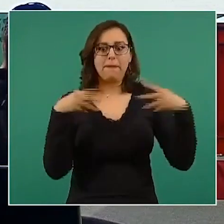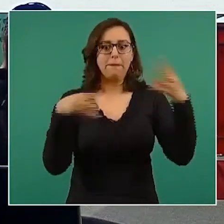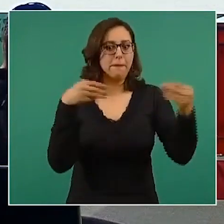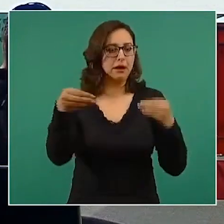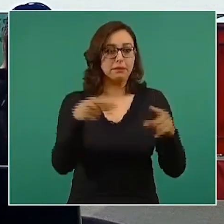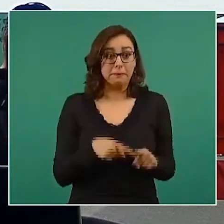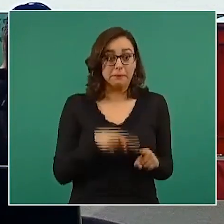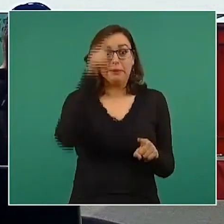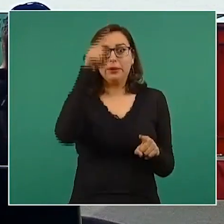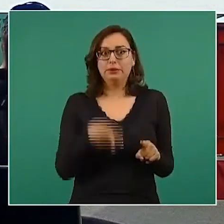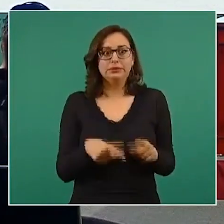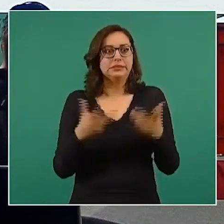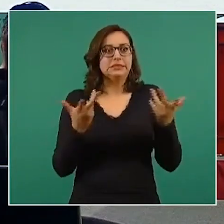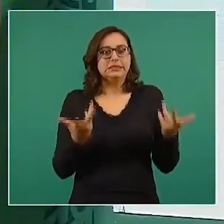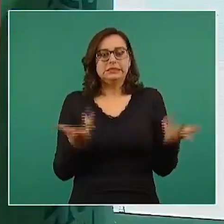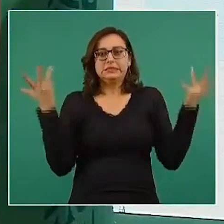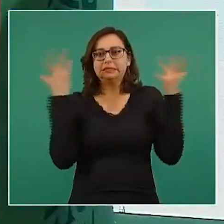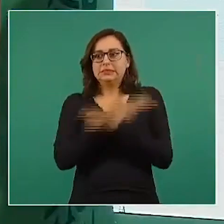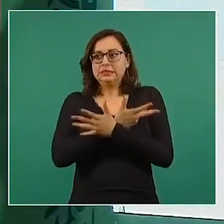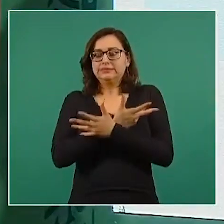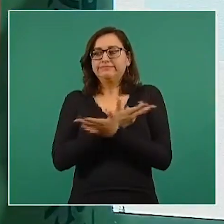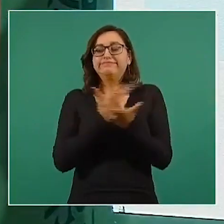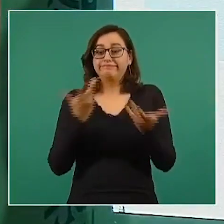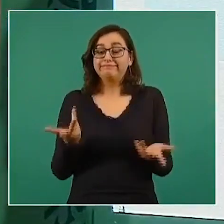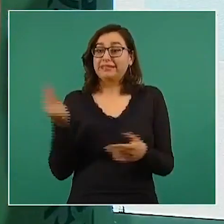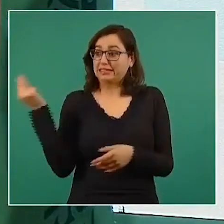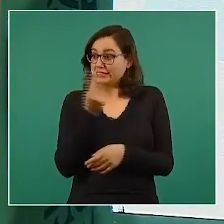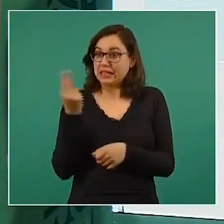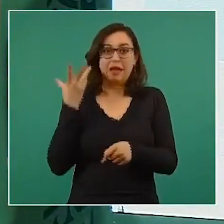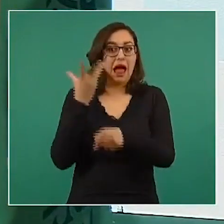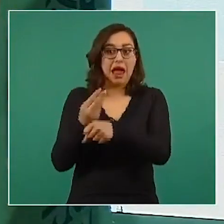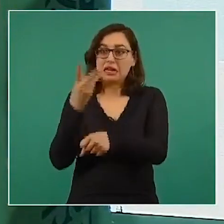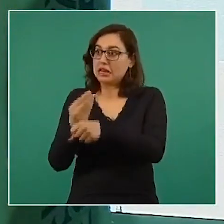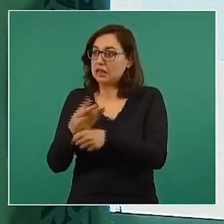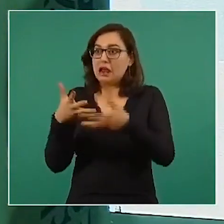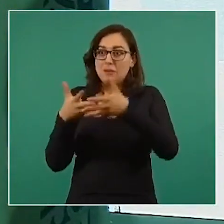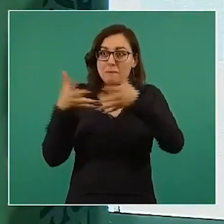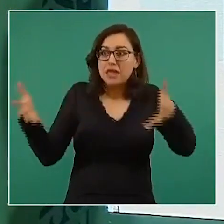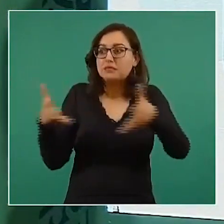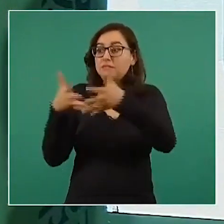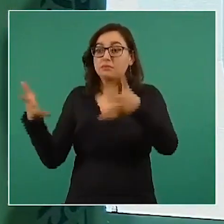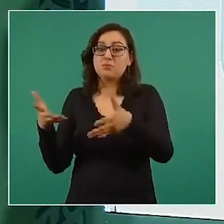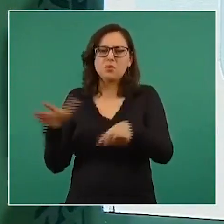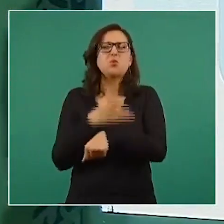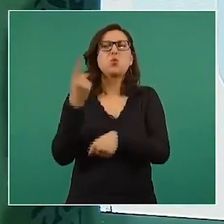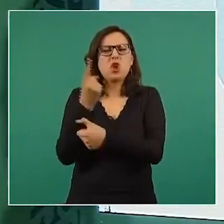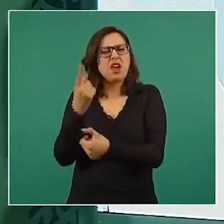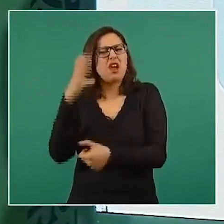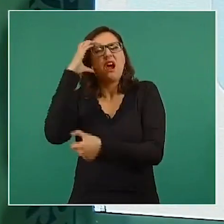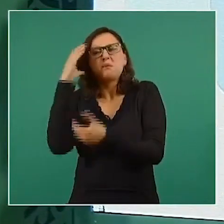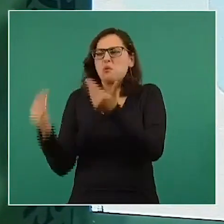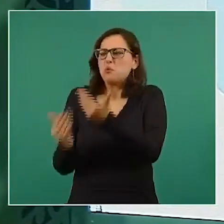la consecuencia de casi 40 años de falta de inversión y falta de desarrollo, y después, en los últimos